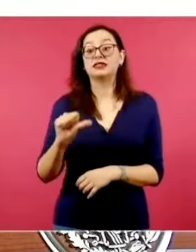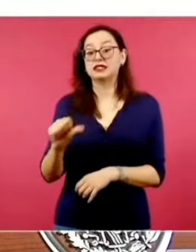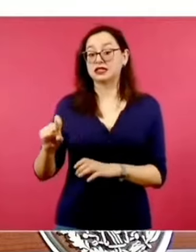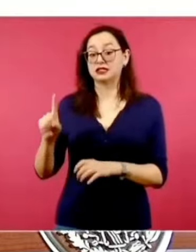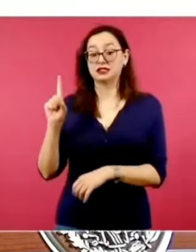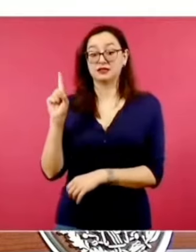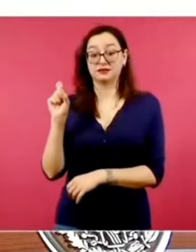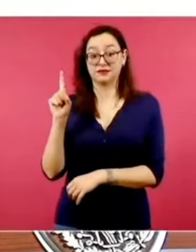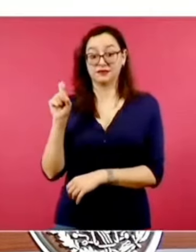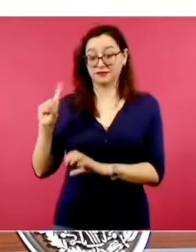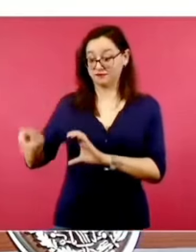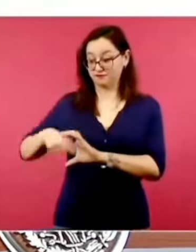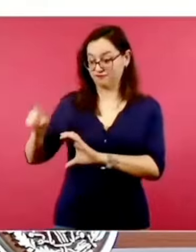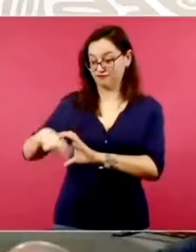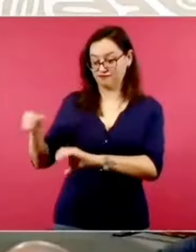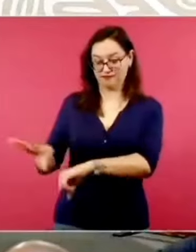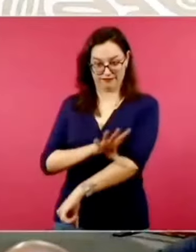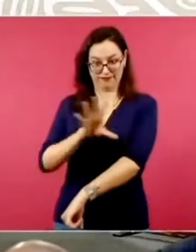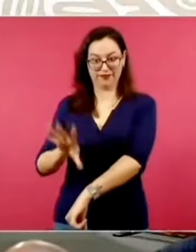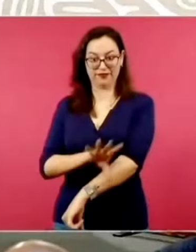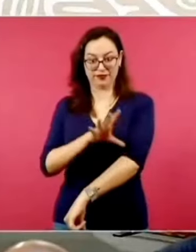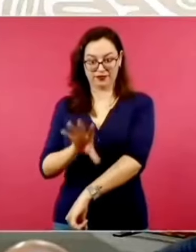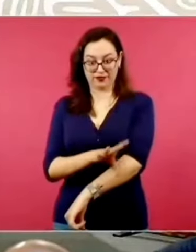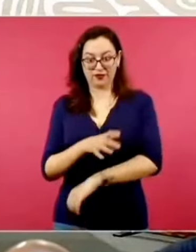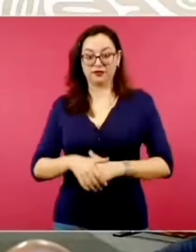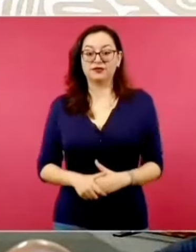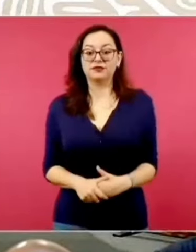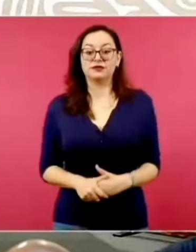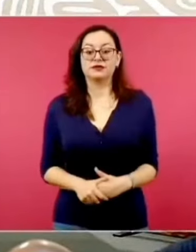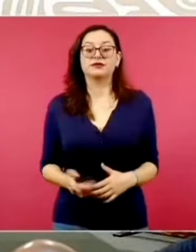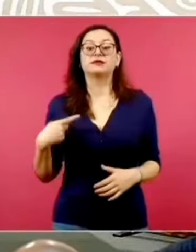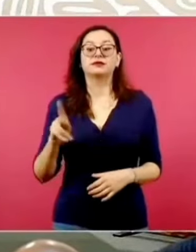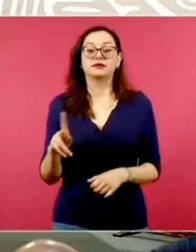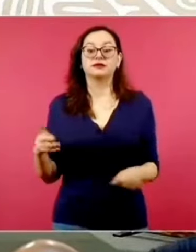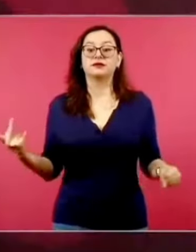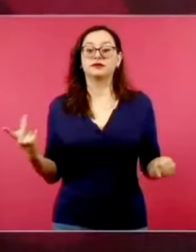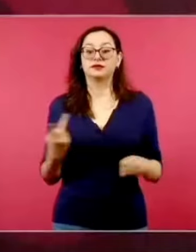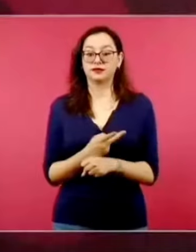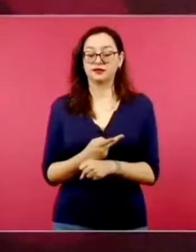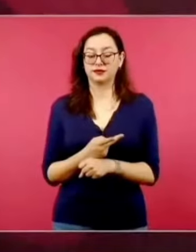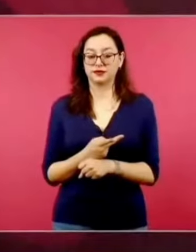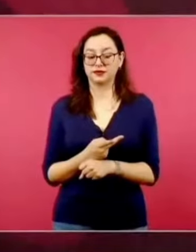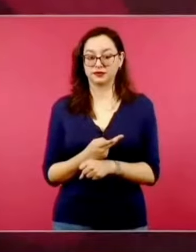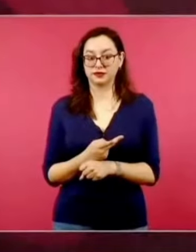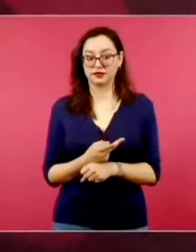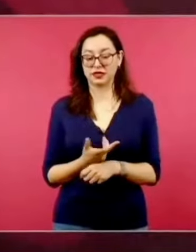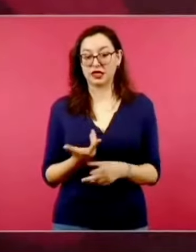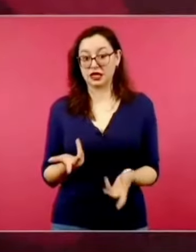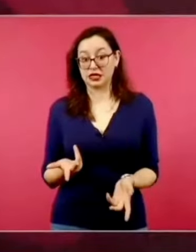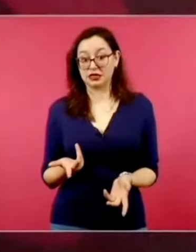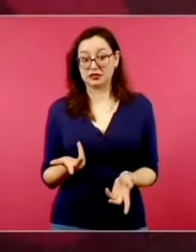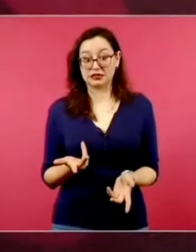Entonces qué estamos haciendo estamos cambiando turbinas son 60